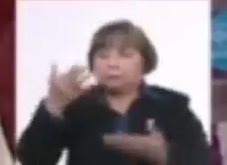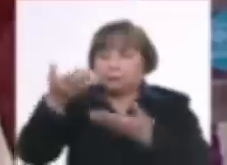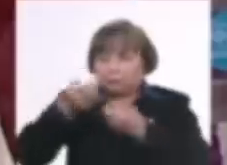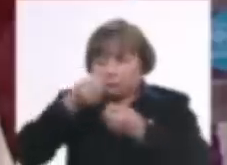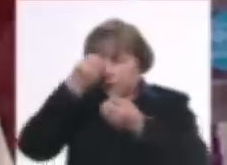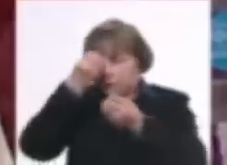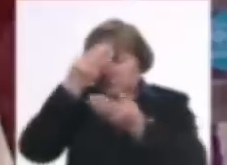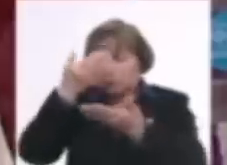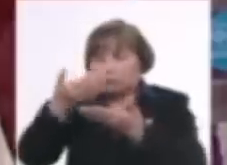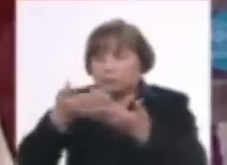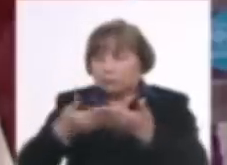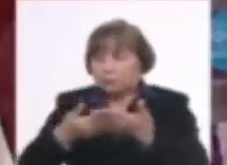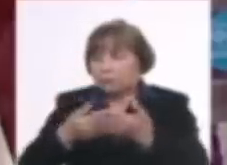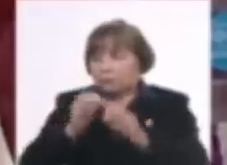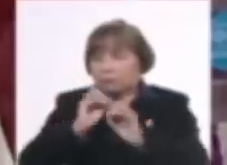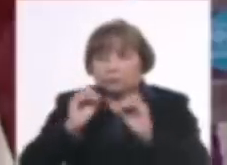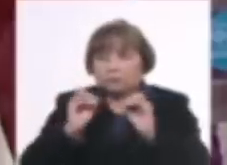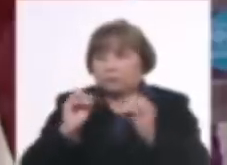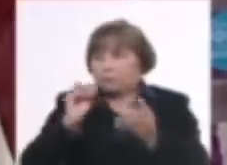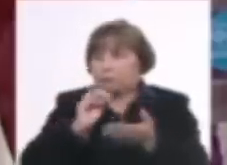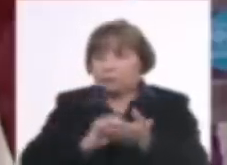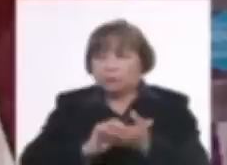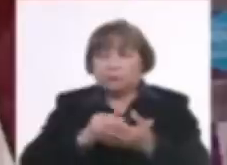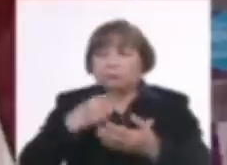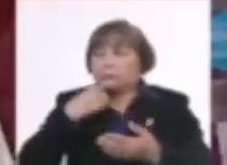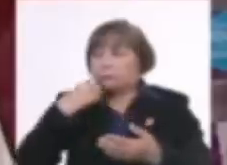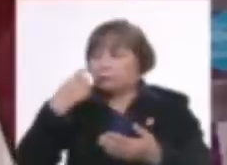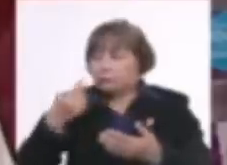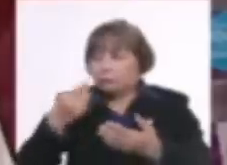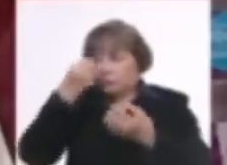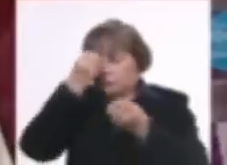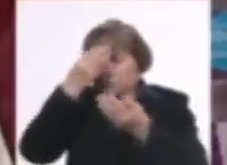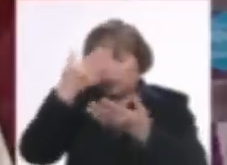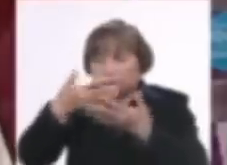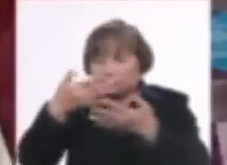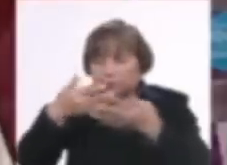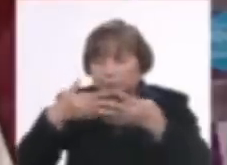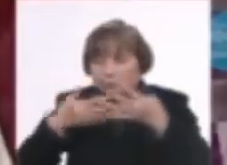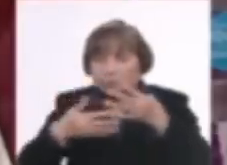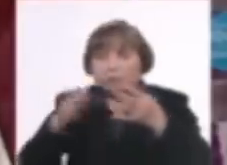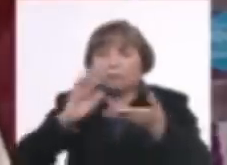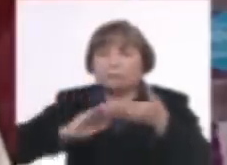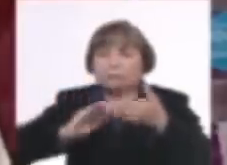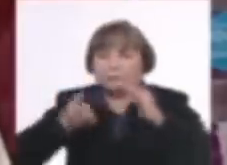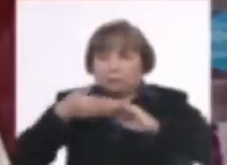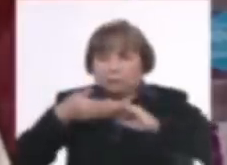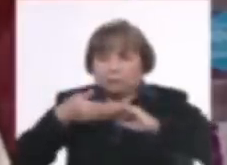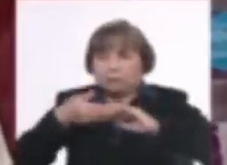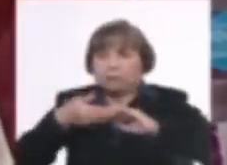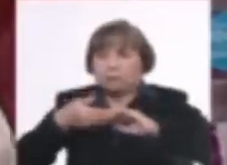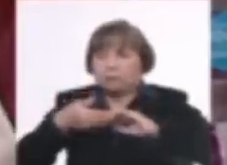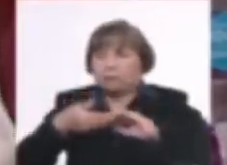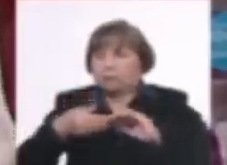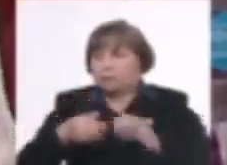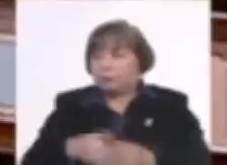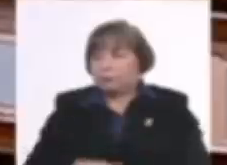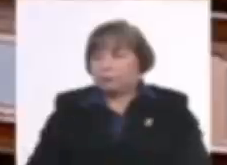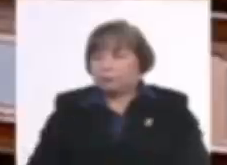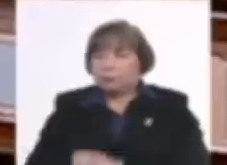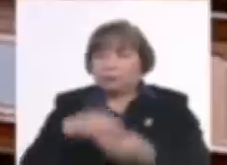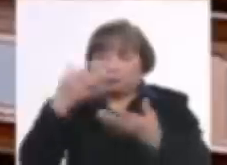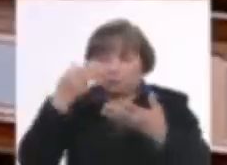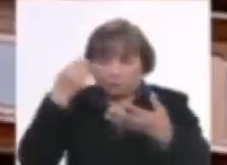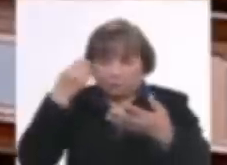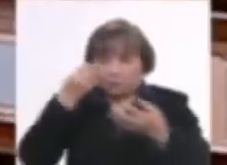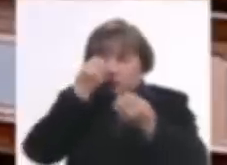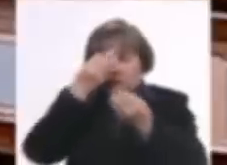recoger información, ¿ya? Nada más. Fui y recogí la información de la comunidad. ¿Ya? Usted